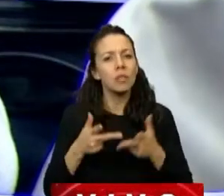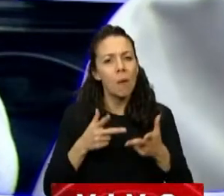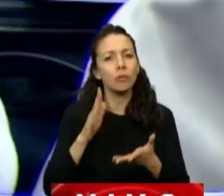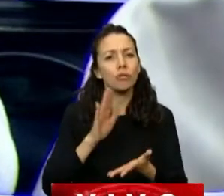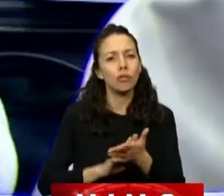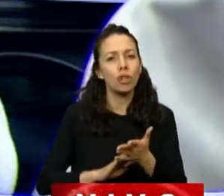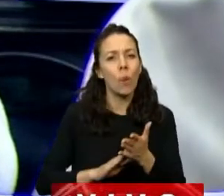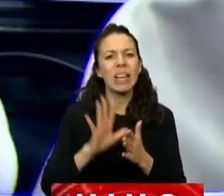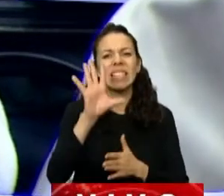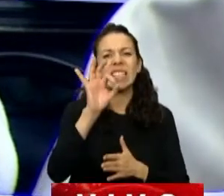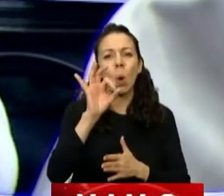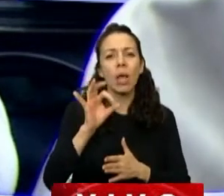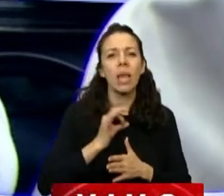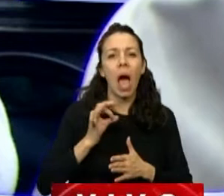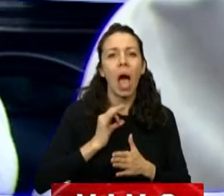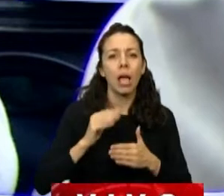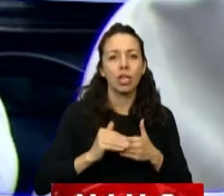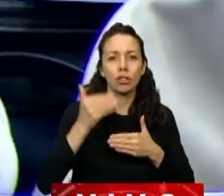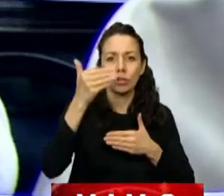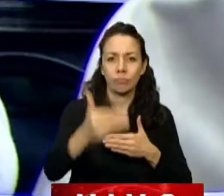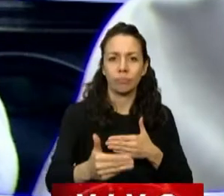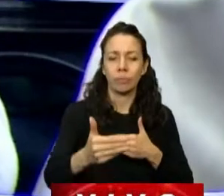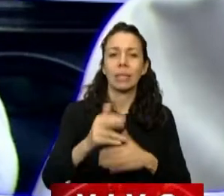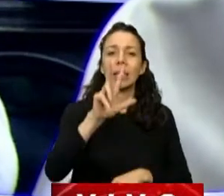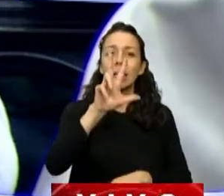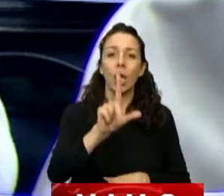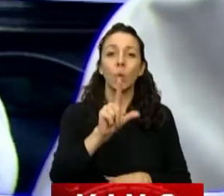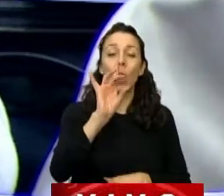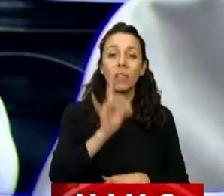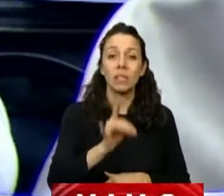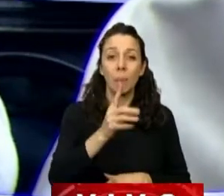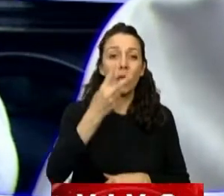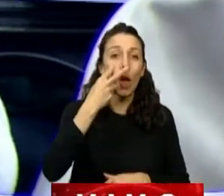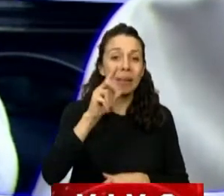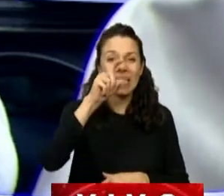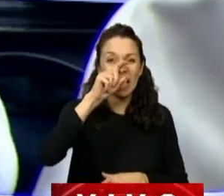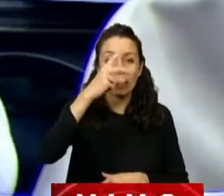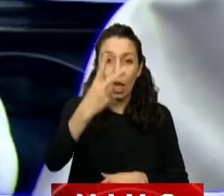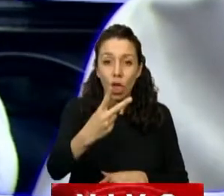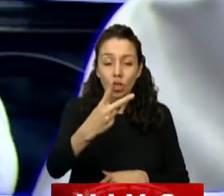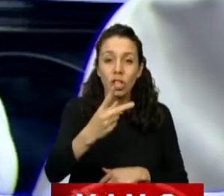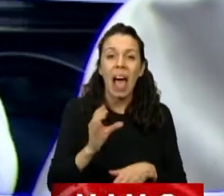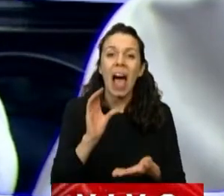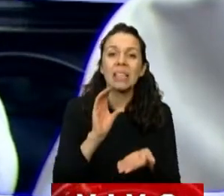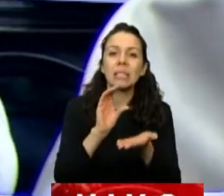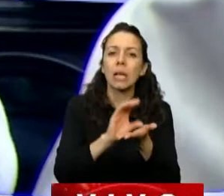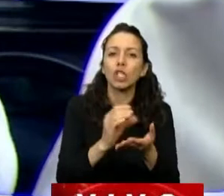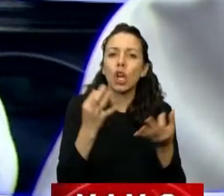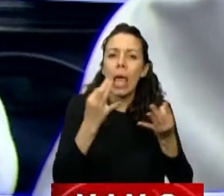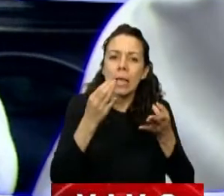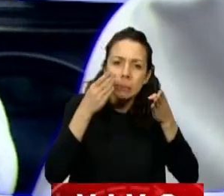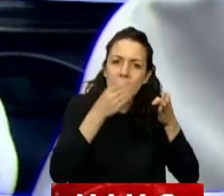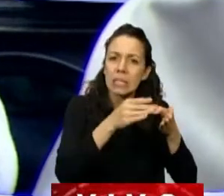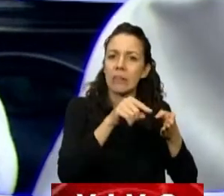es decir, hasta el 31 de diciembre de 2072, una asignación específica